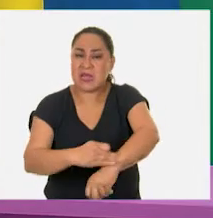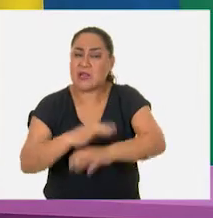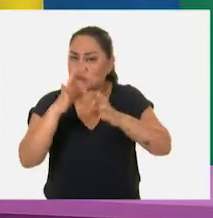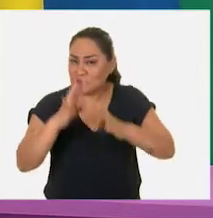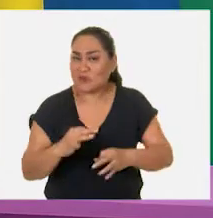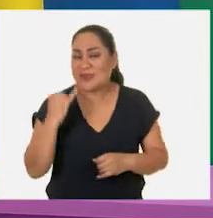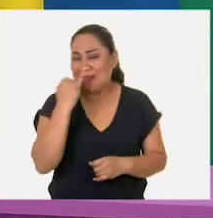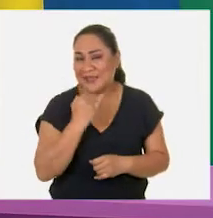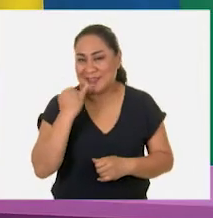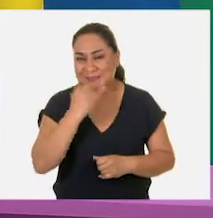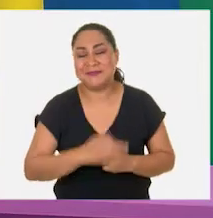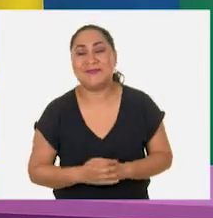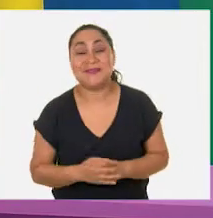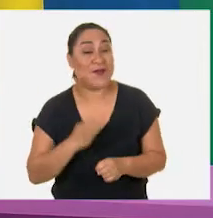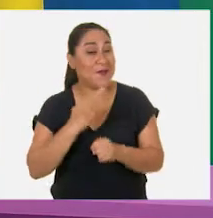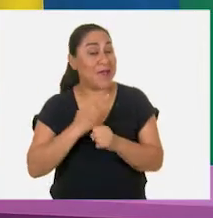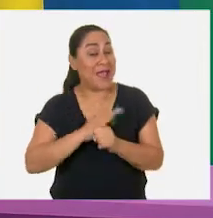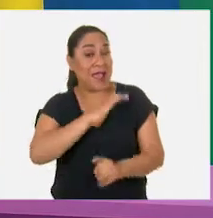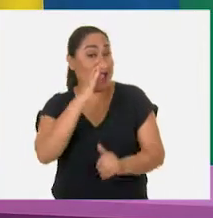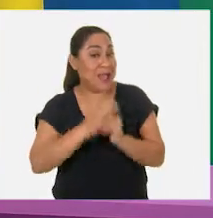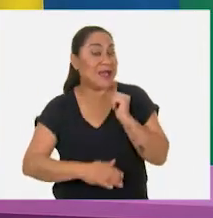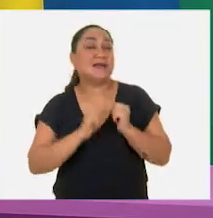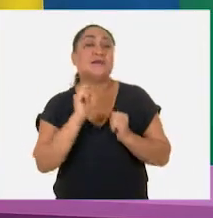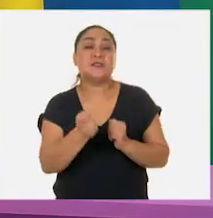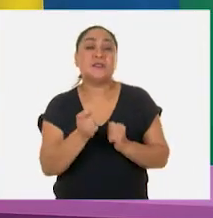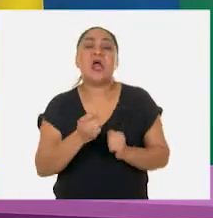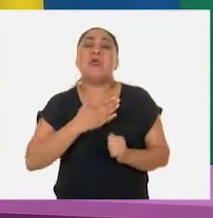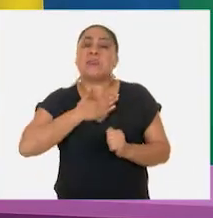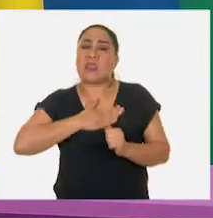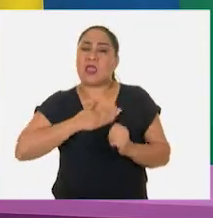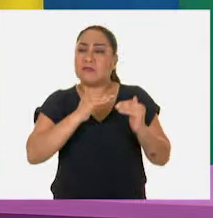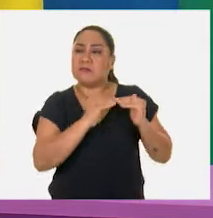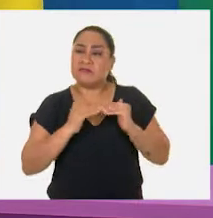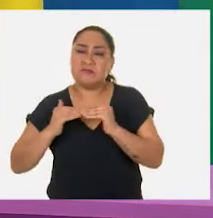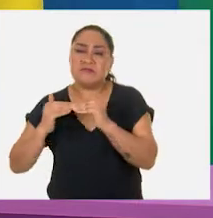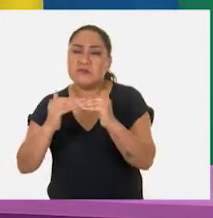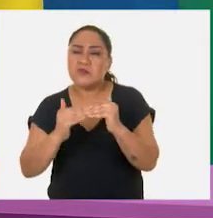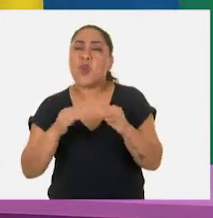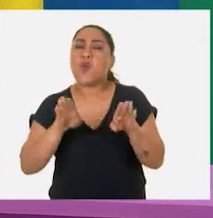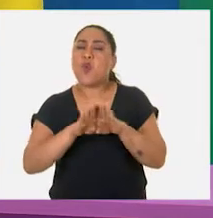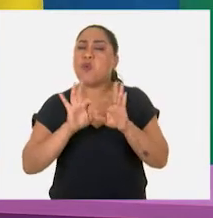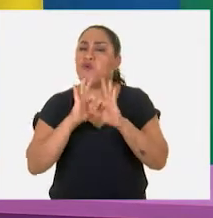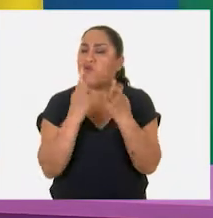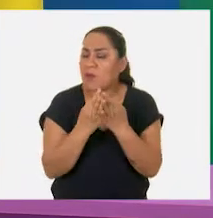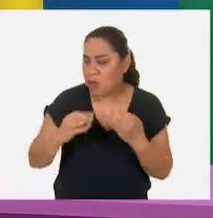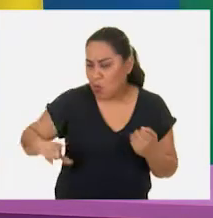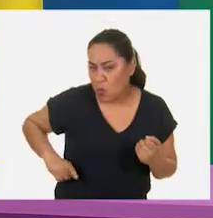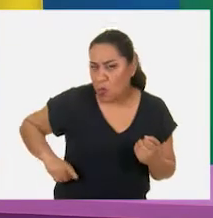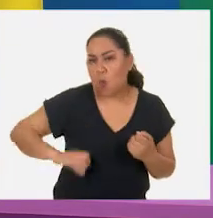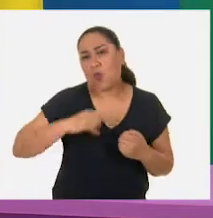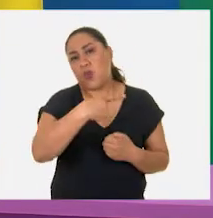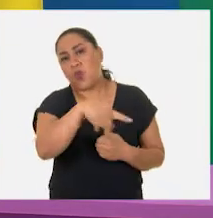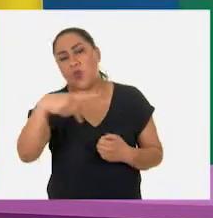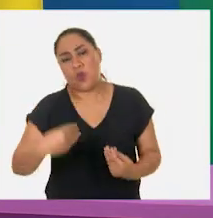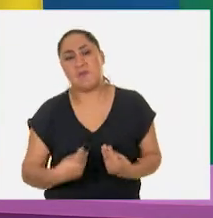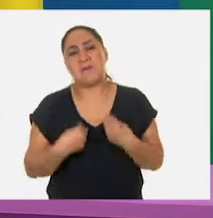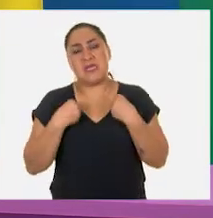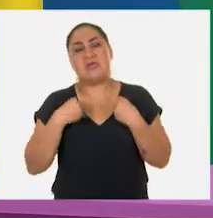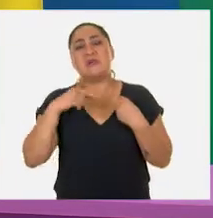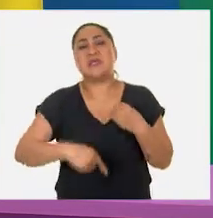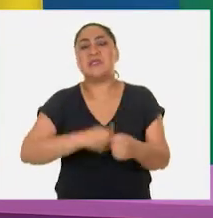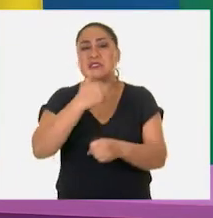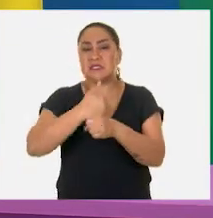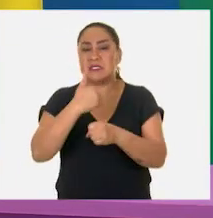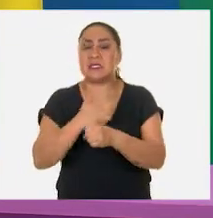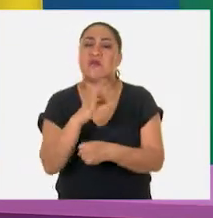materna. Por hoy hemos terminado con Democracia, una forma de gobierno y vida, de formación cívica y ética de sexto